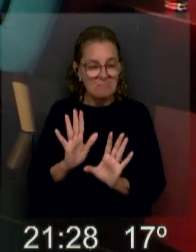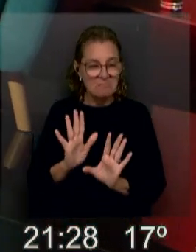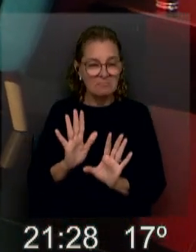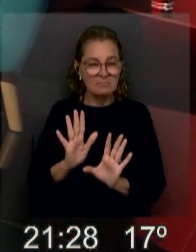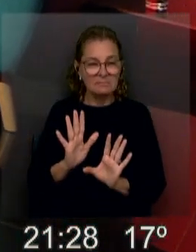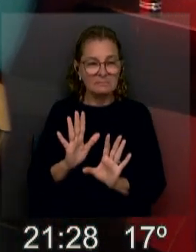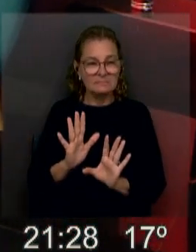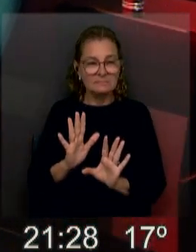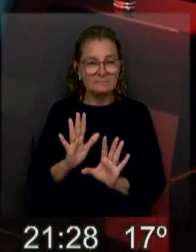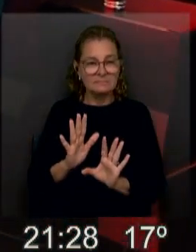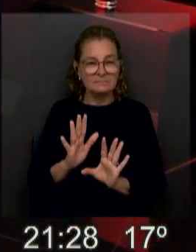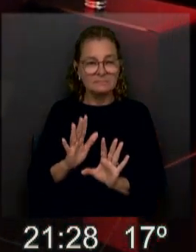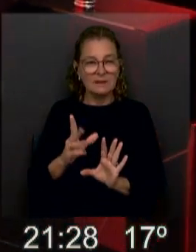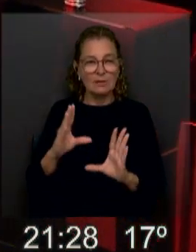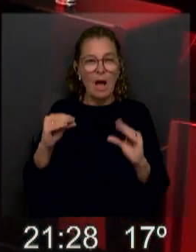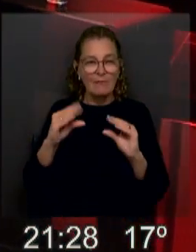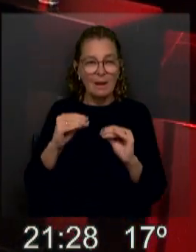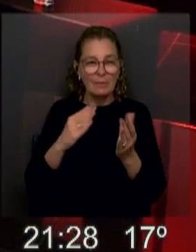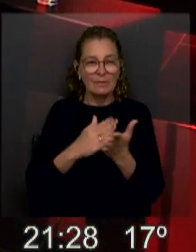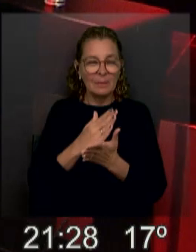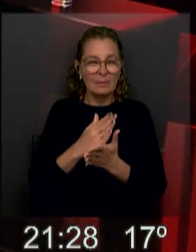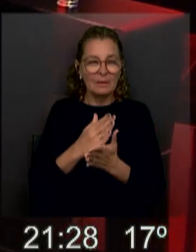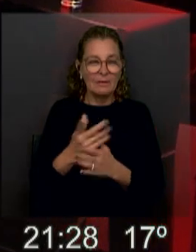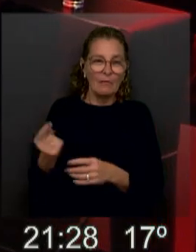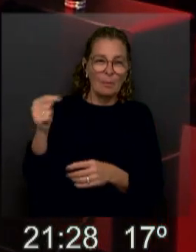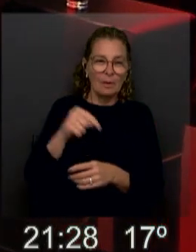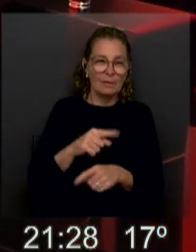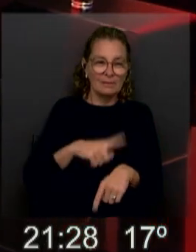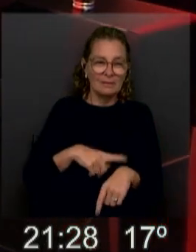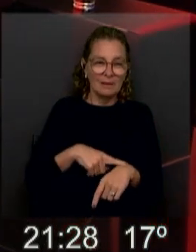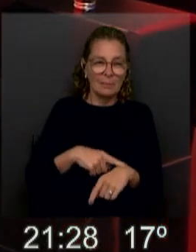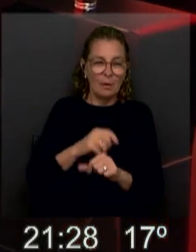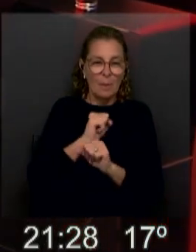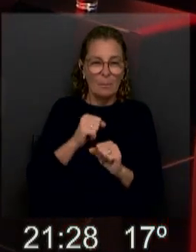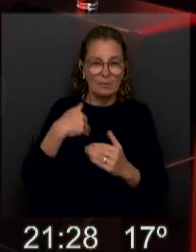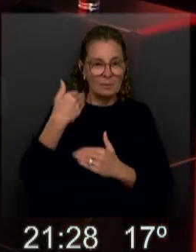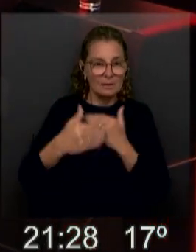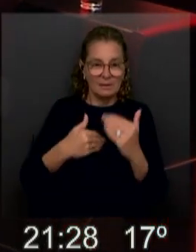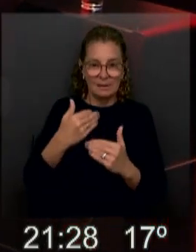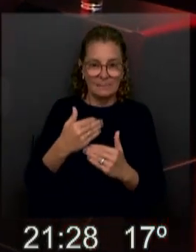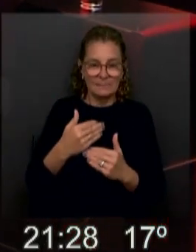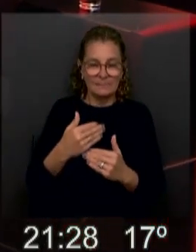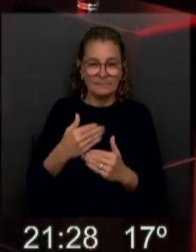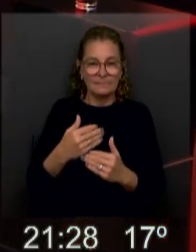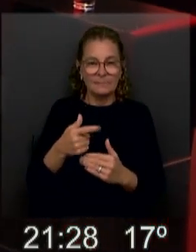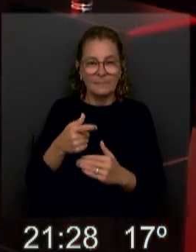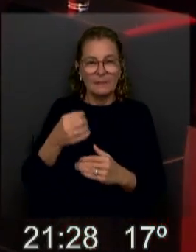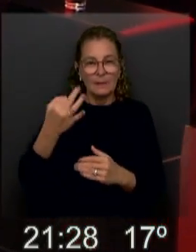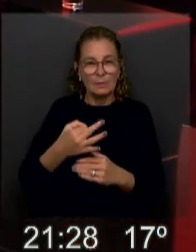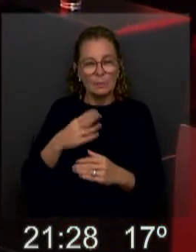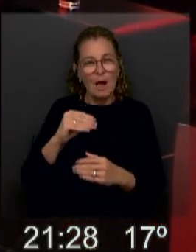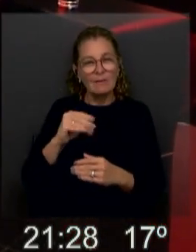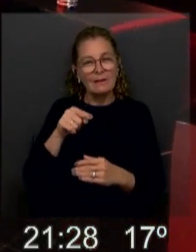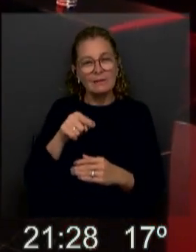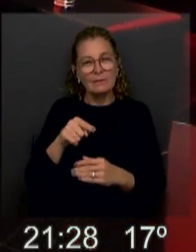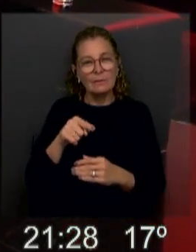es que eso es tiempo normal, esto lo hablamos nosotros. Lo que pasa es que nos vino por arriba ahora tiempo que es imposible seguir. Claro, lo que pasa es que era justamente aparte hablar de eso, ¿no?